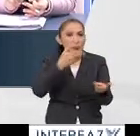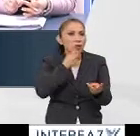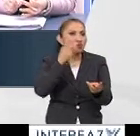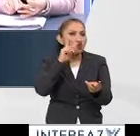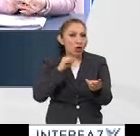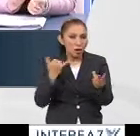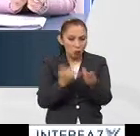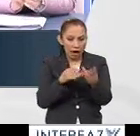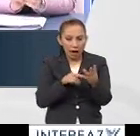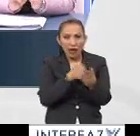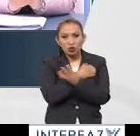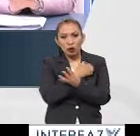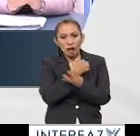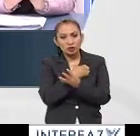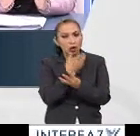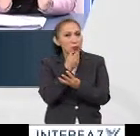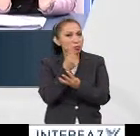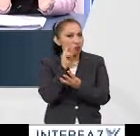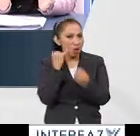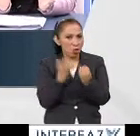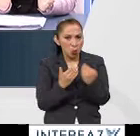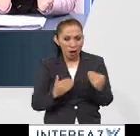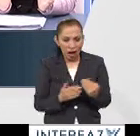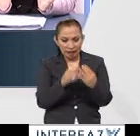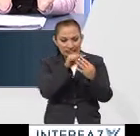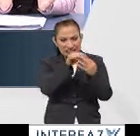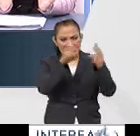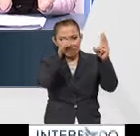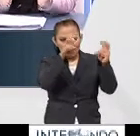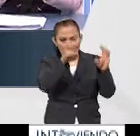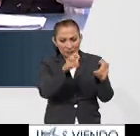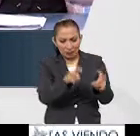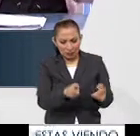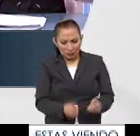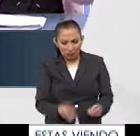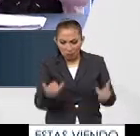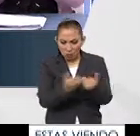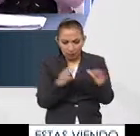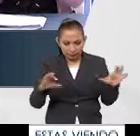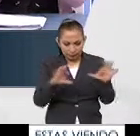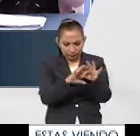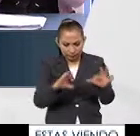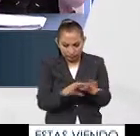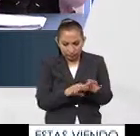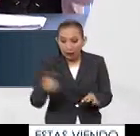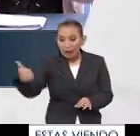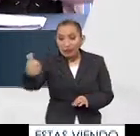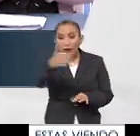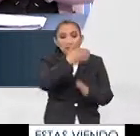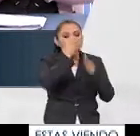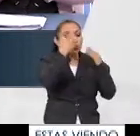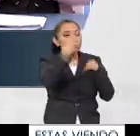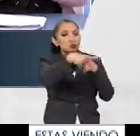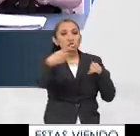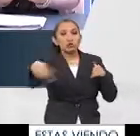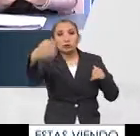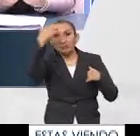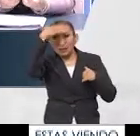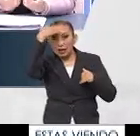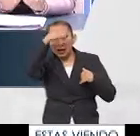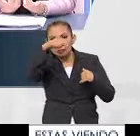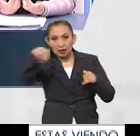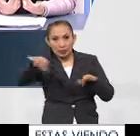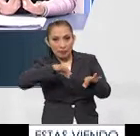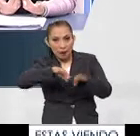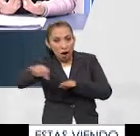género, educación y género, o sea, tenemos diferentes temas y cada uno, se trata de que cada estudiante, en función de su propia experiencia